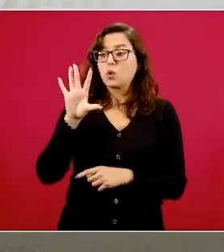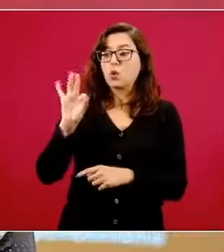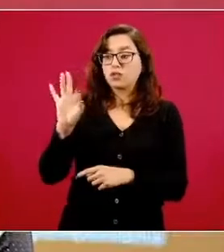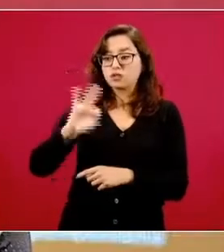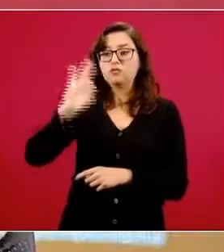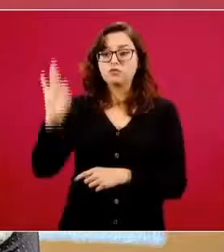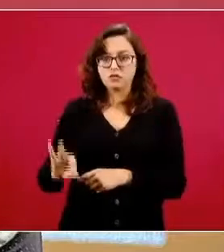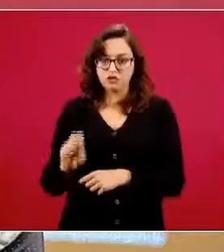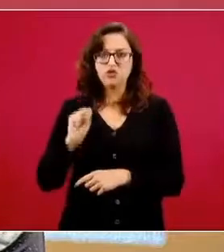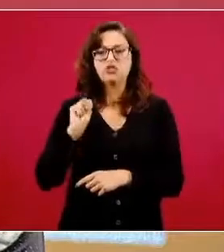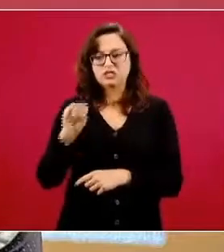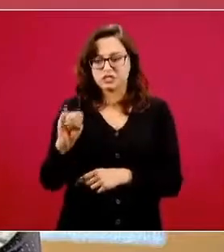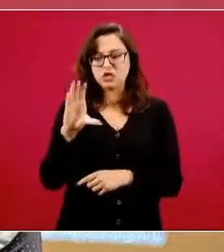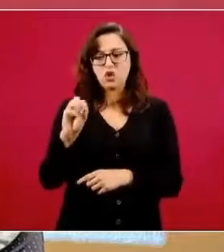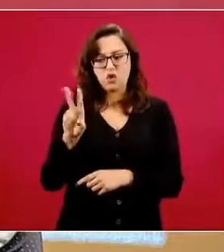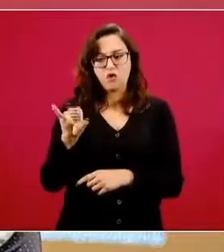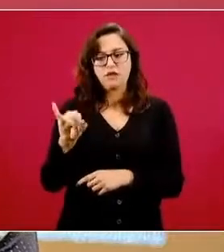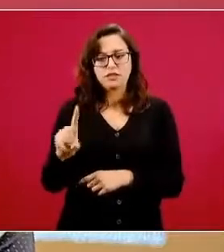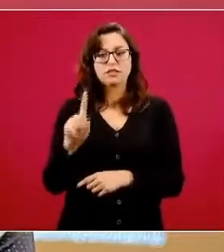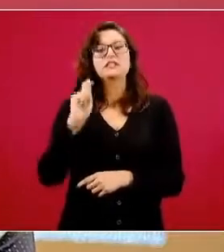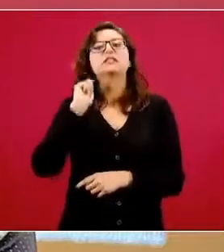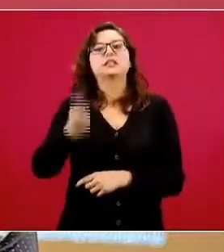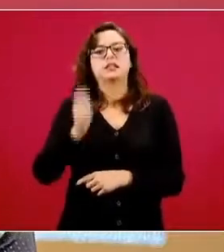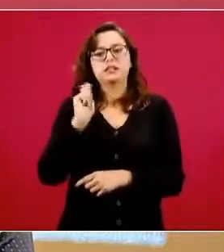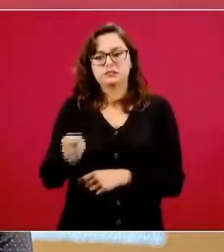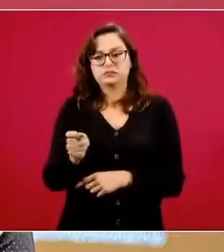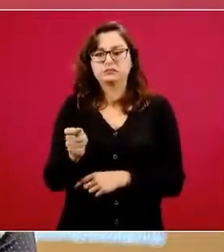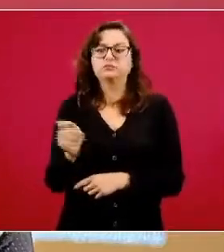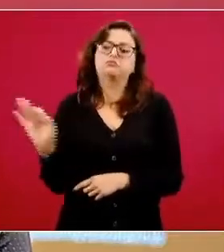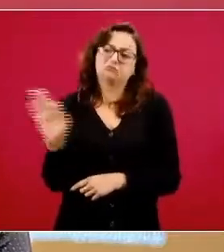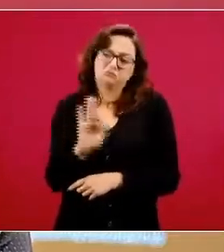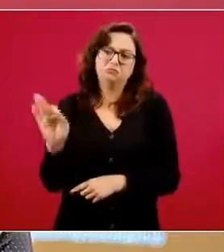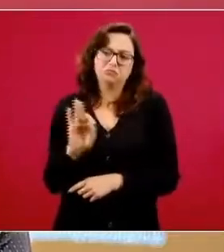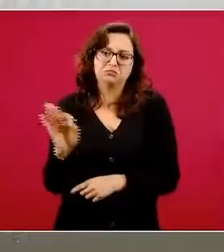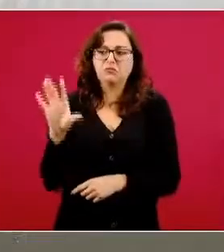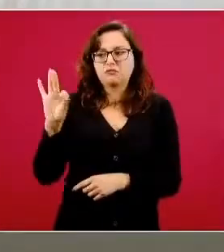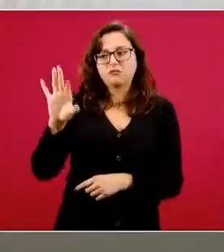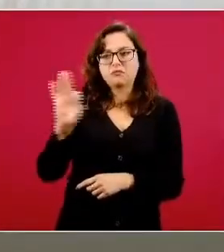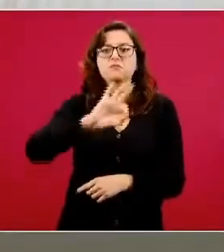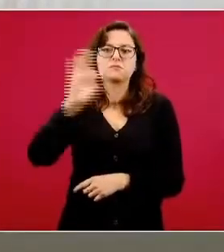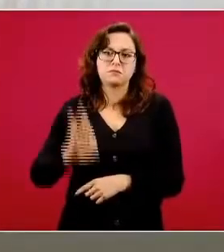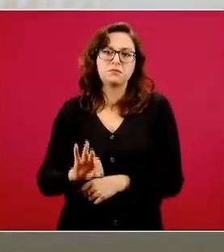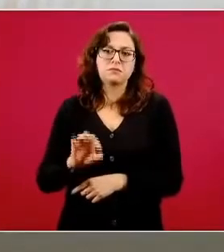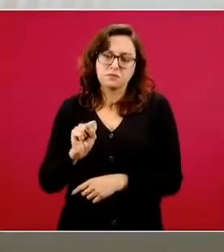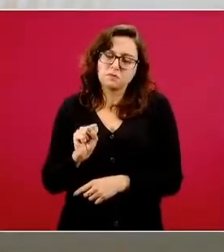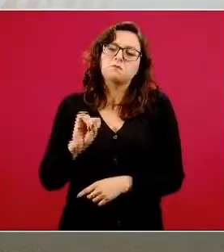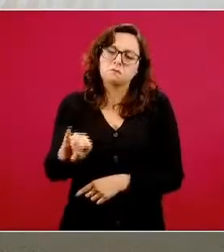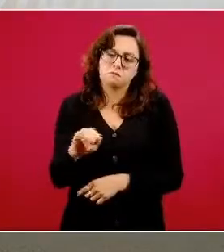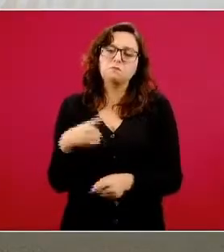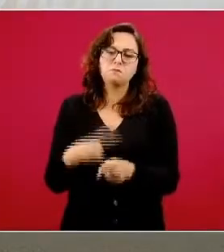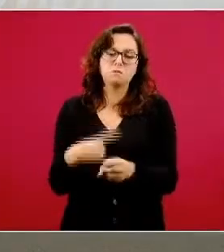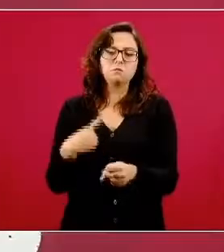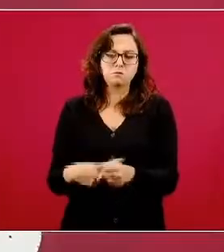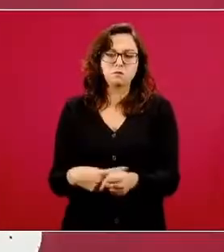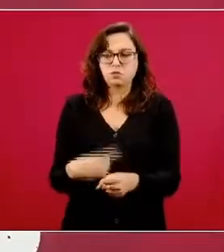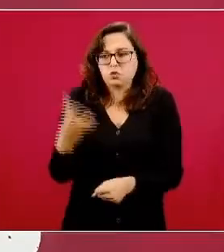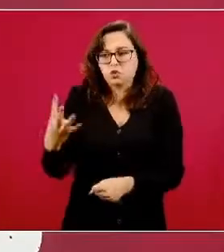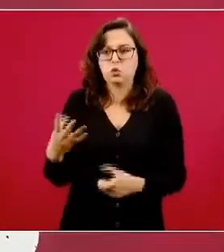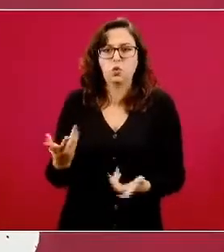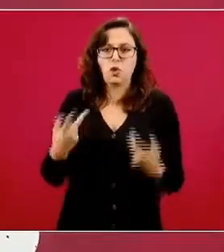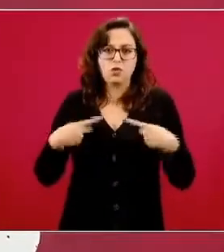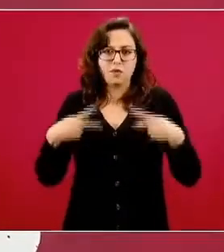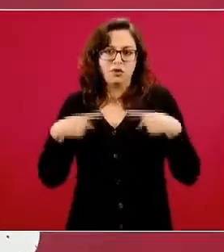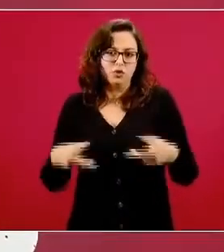4 son positivos estimados, ¿sí? para